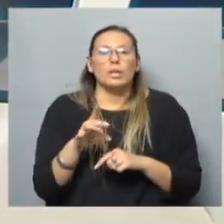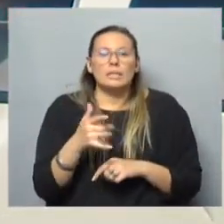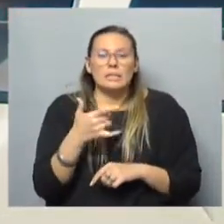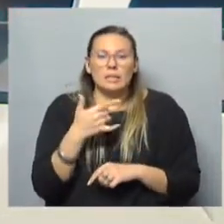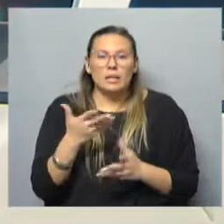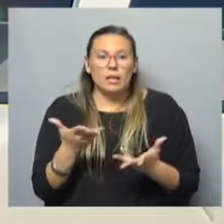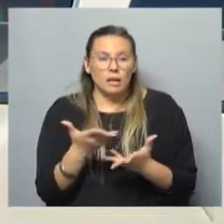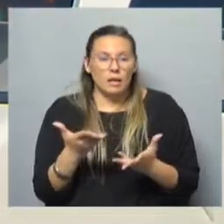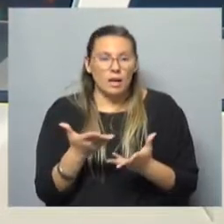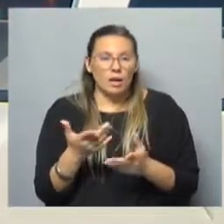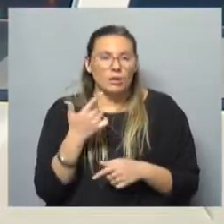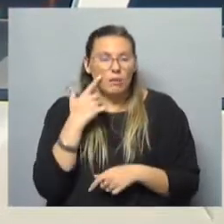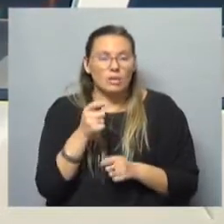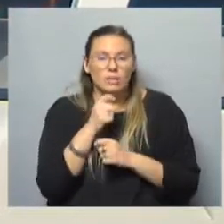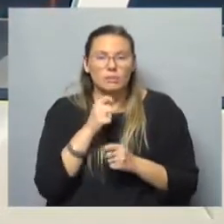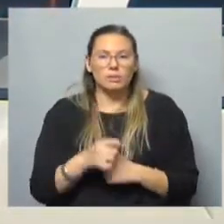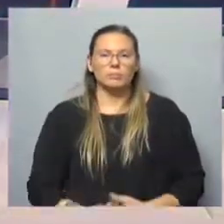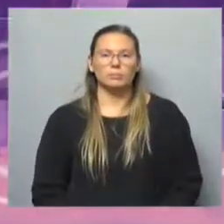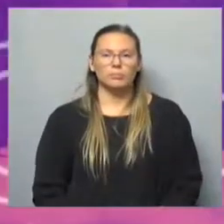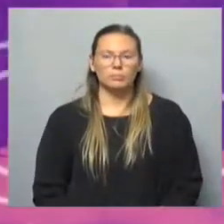esta hermosa nota que nos trae More.